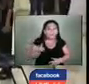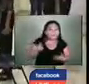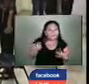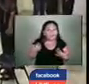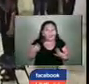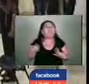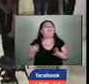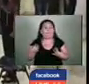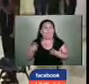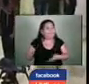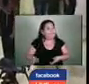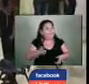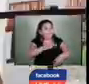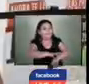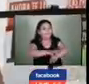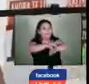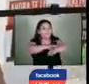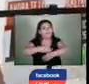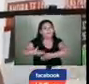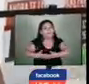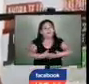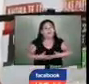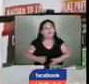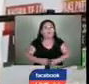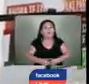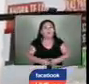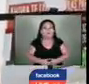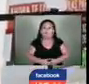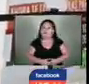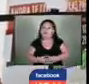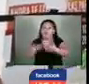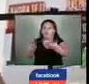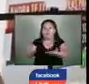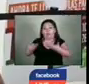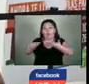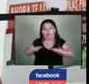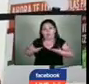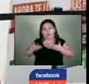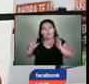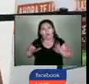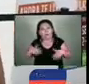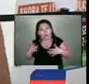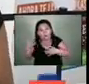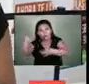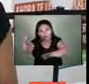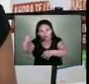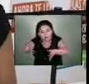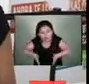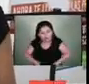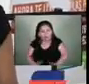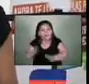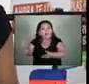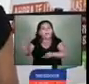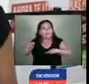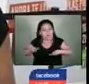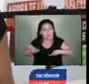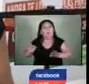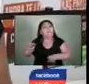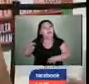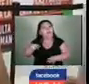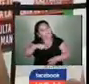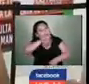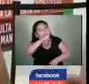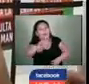poder vacunar a sus hijos. Esto nos beneficia pues porque ahorita las estamos ocupando para lo que es la vacunación de nuestros